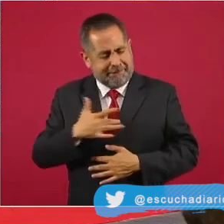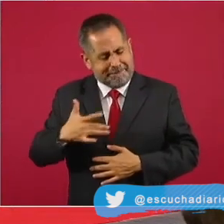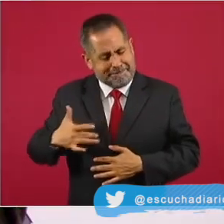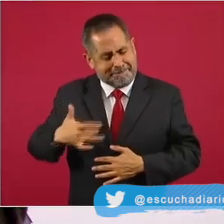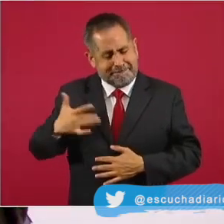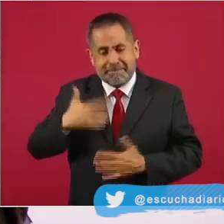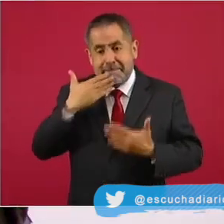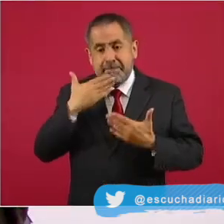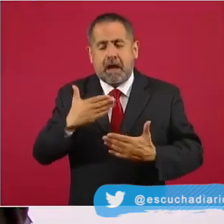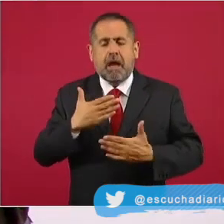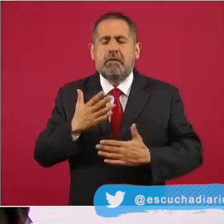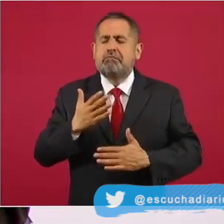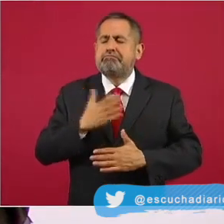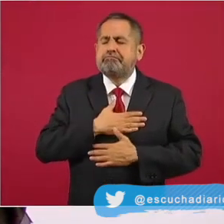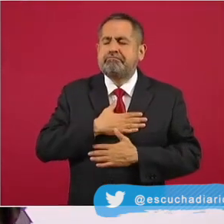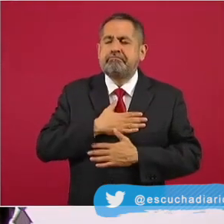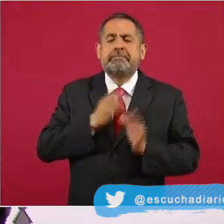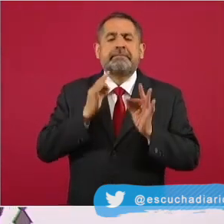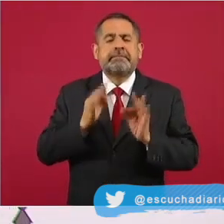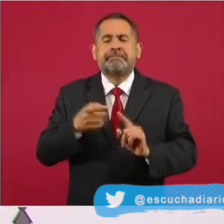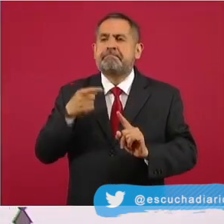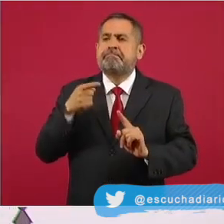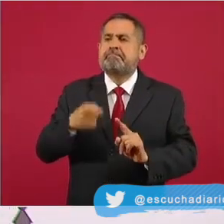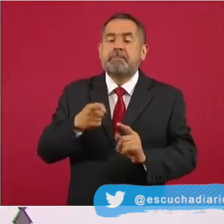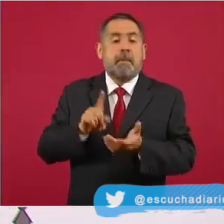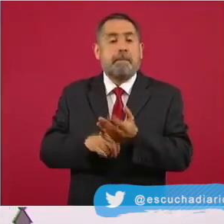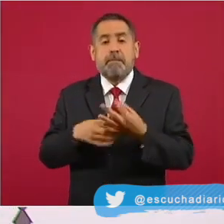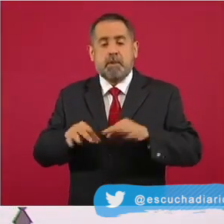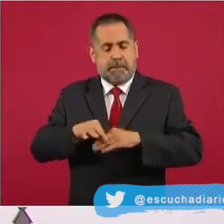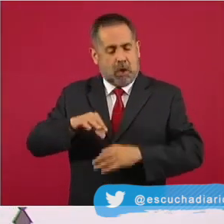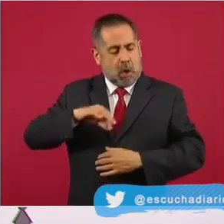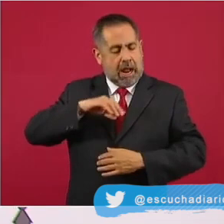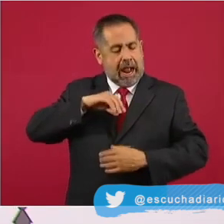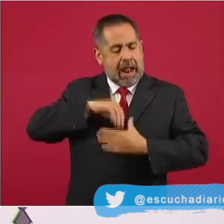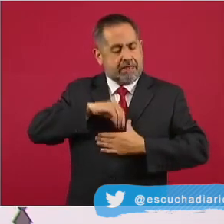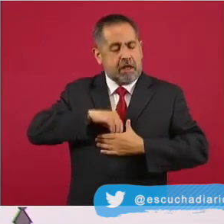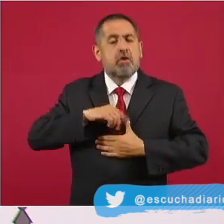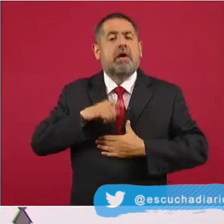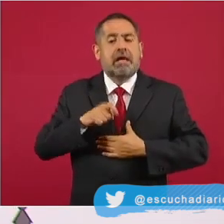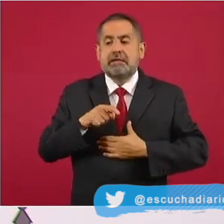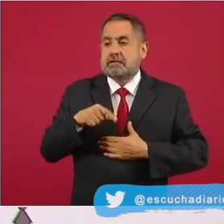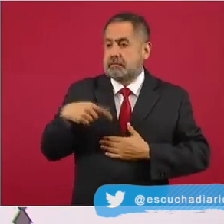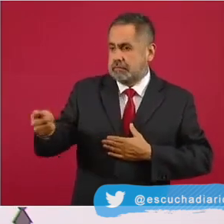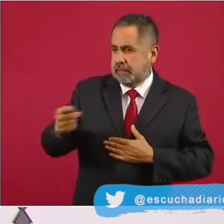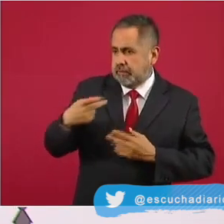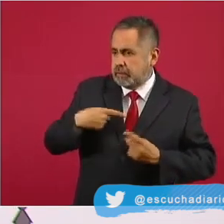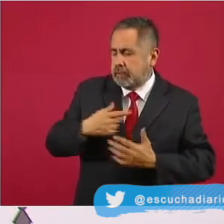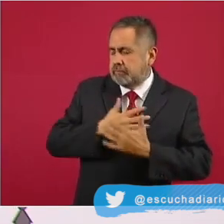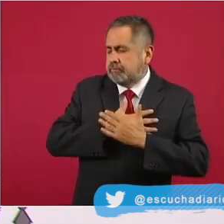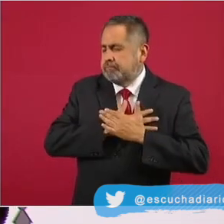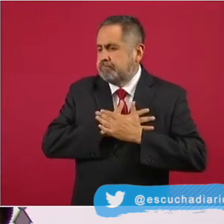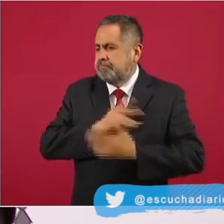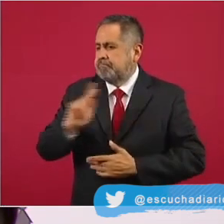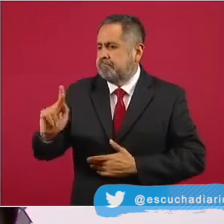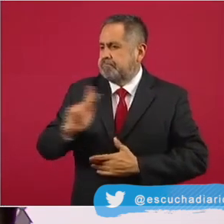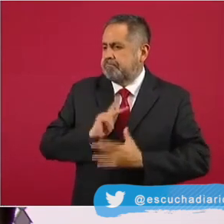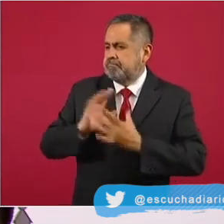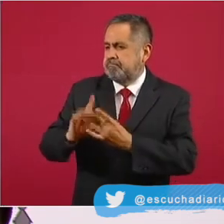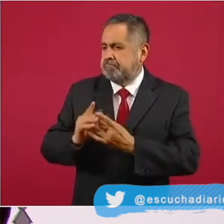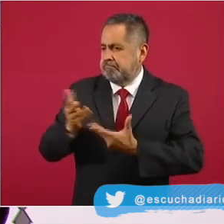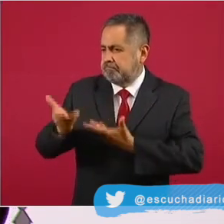sentimientos el llevar a la práctica el principio fundamental del amor al prójimo y el servicio a